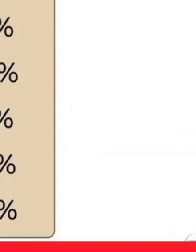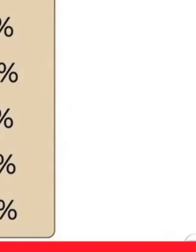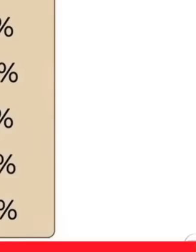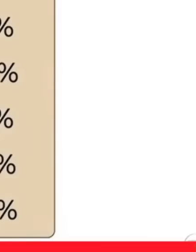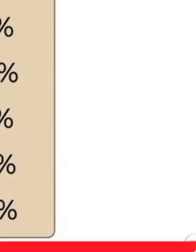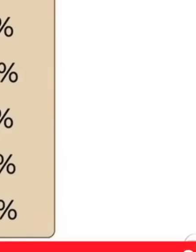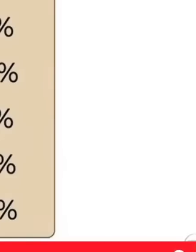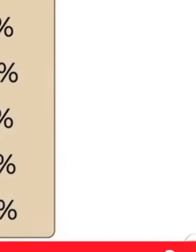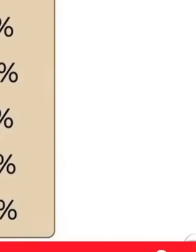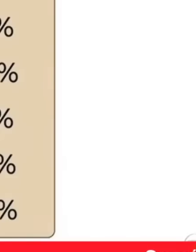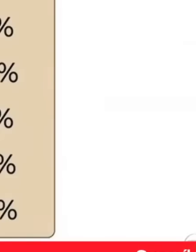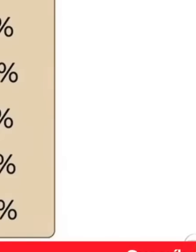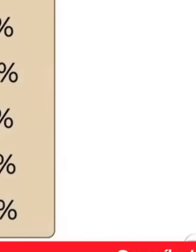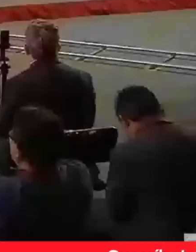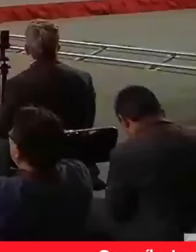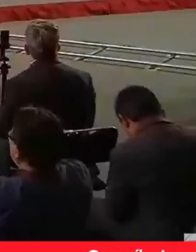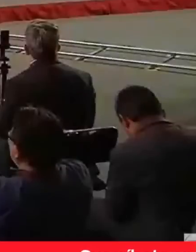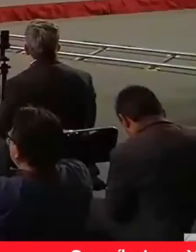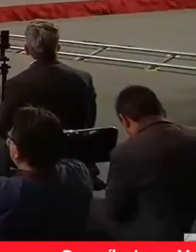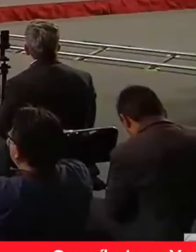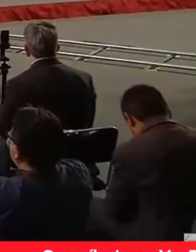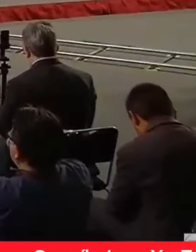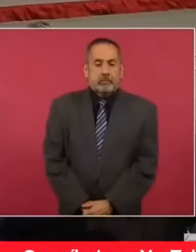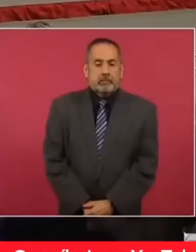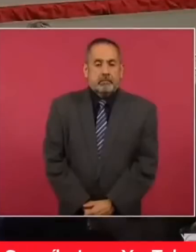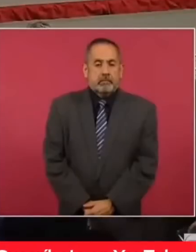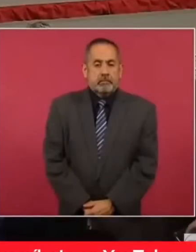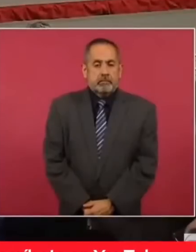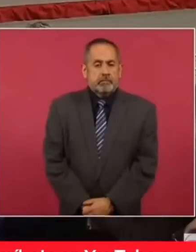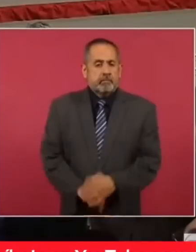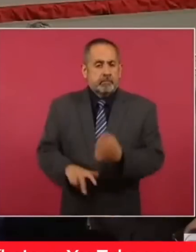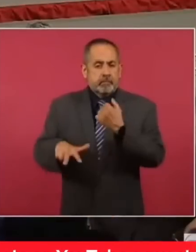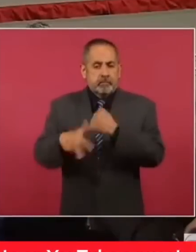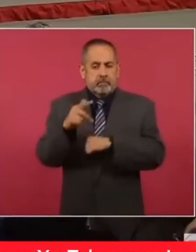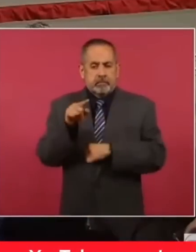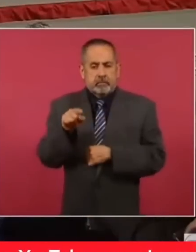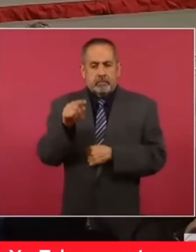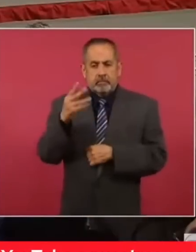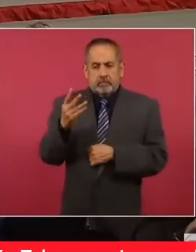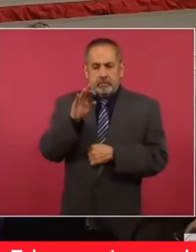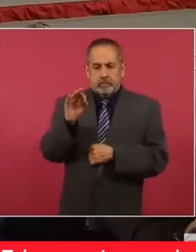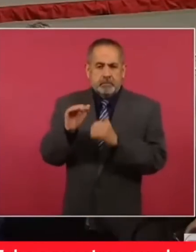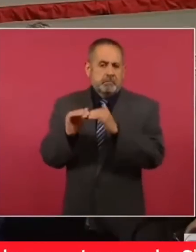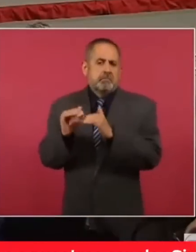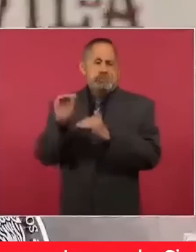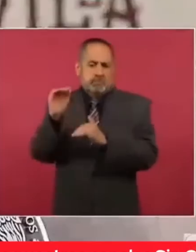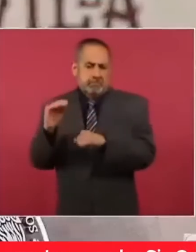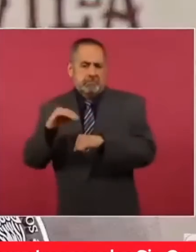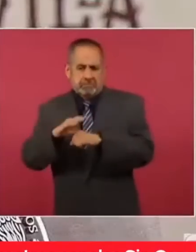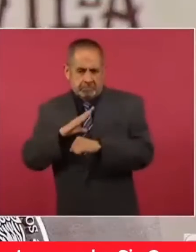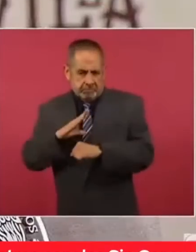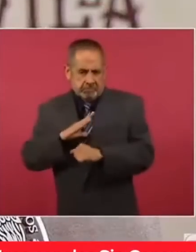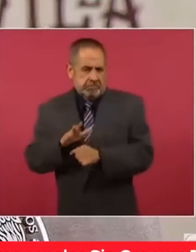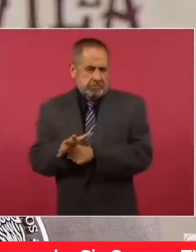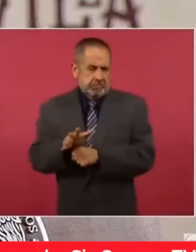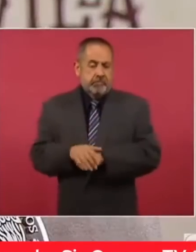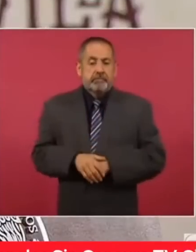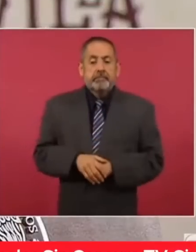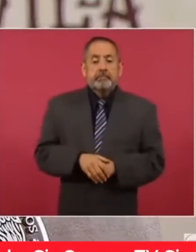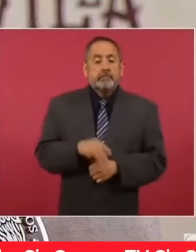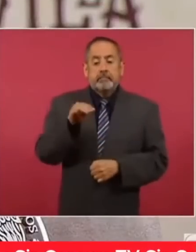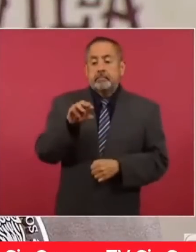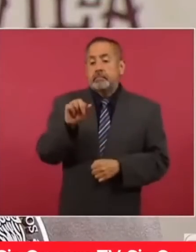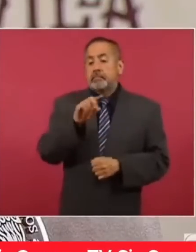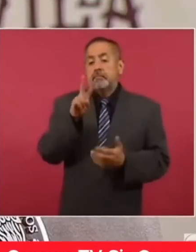dos mil dieciocho. Lo que representa un incremento del trece punto cuatro ciento. En el mes de marzo de dos mil veintitrés,